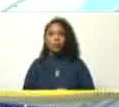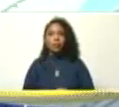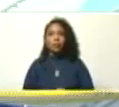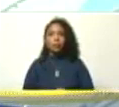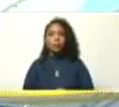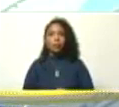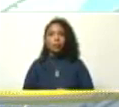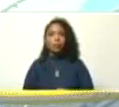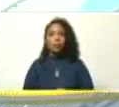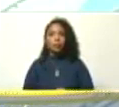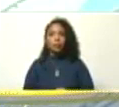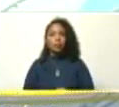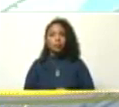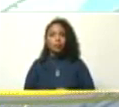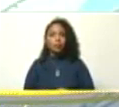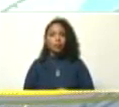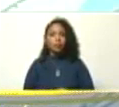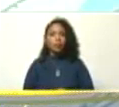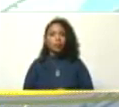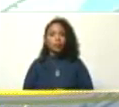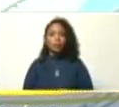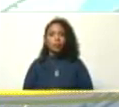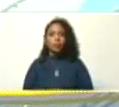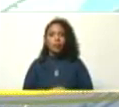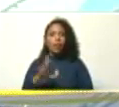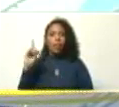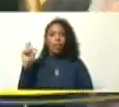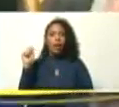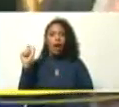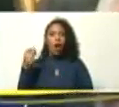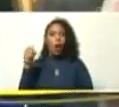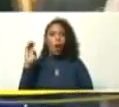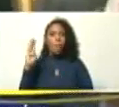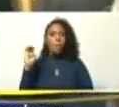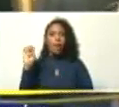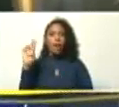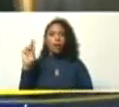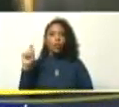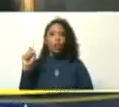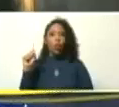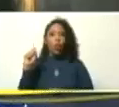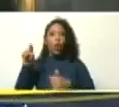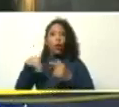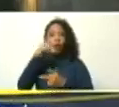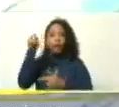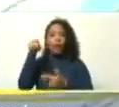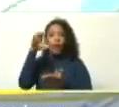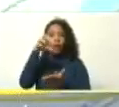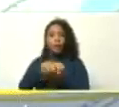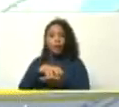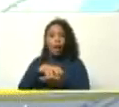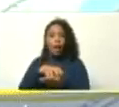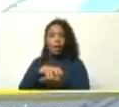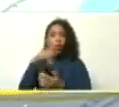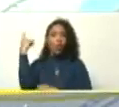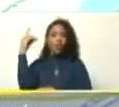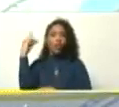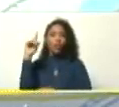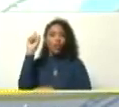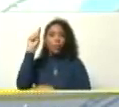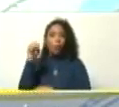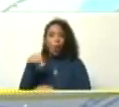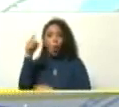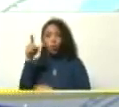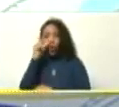y del Estado Plurinacional de Bolivia, Sebastián Michel